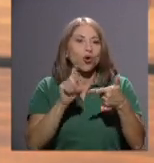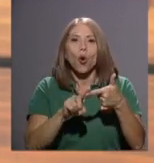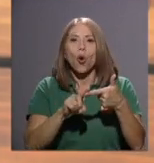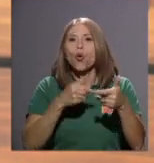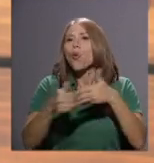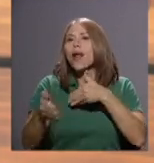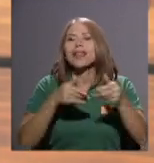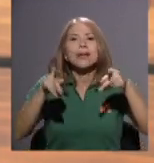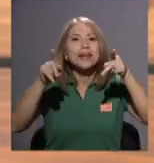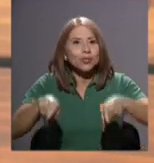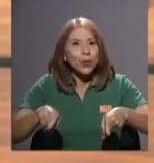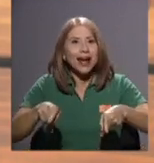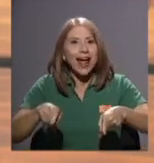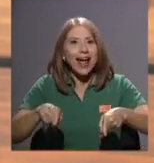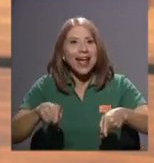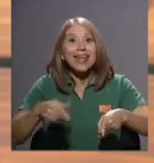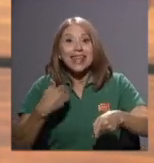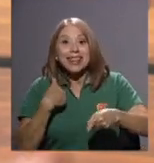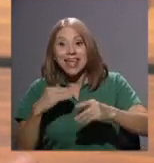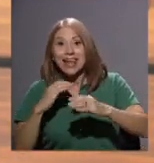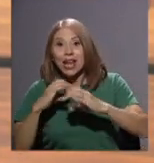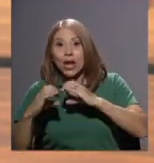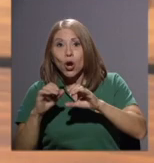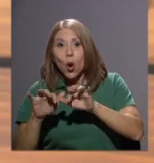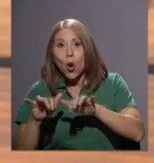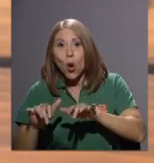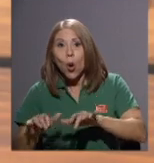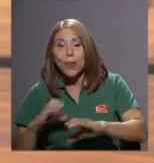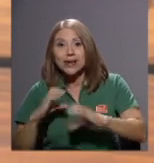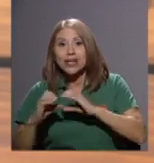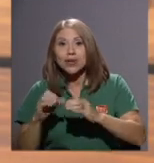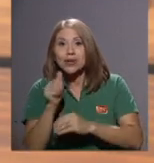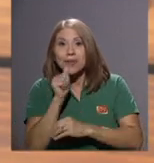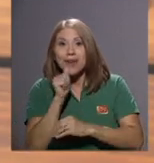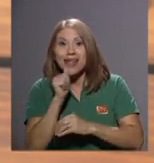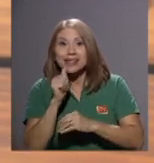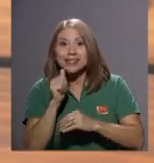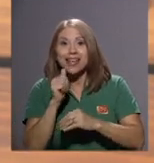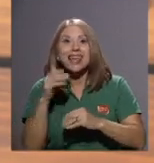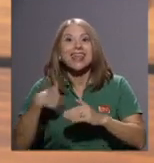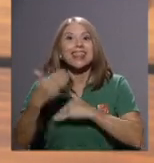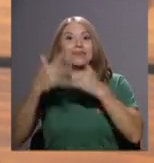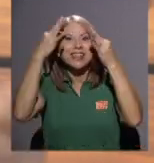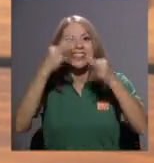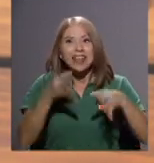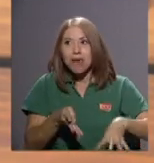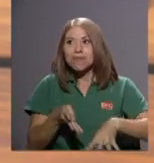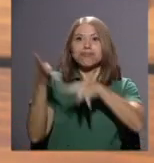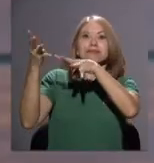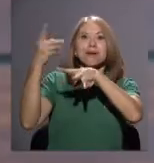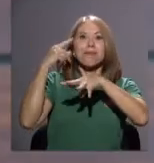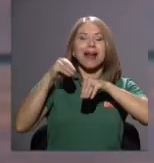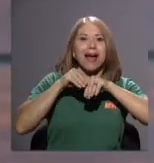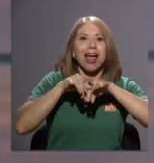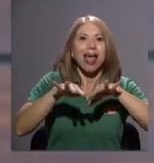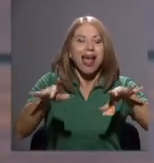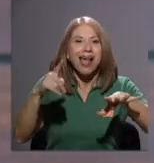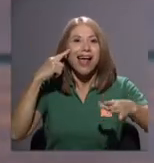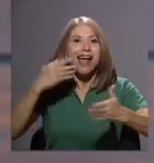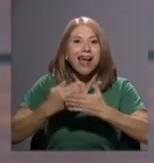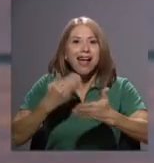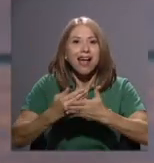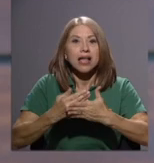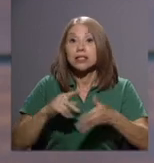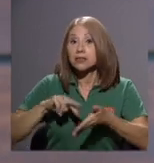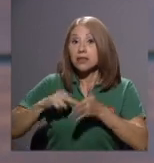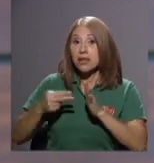recibe comunicaciones privadas y decide quemar a las personas. Veamos. En el caso... O sea, esas personas están